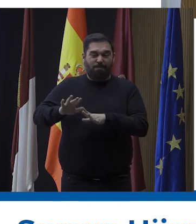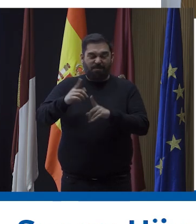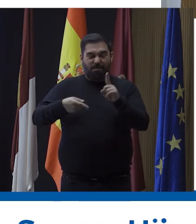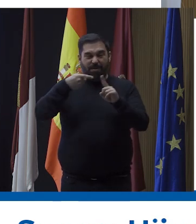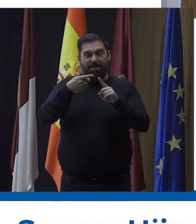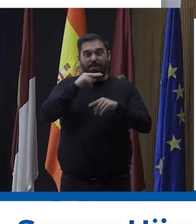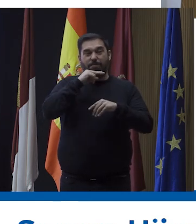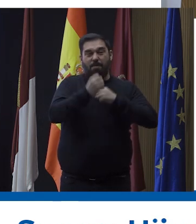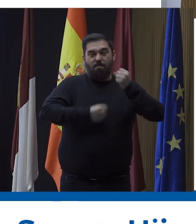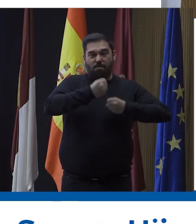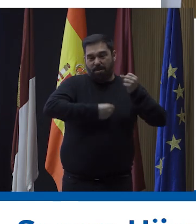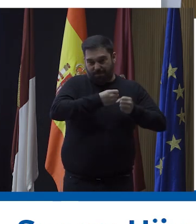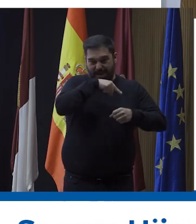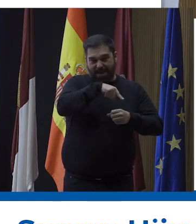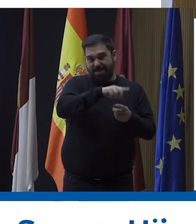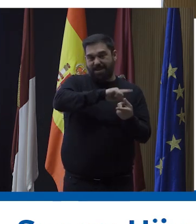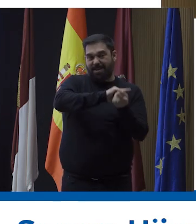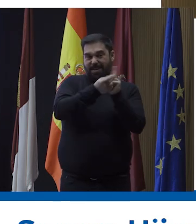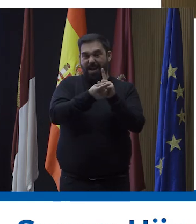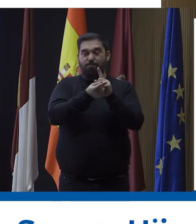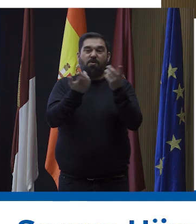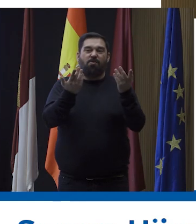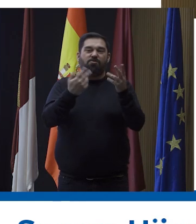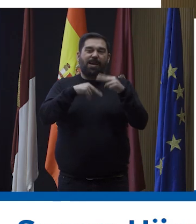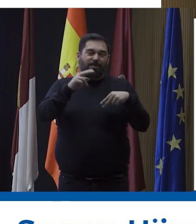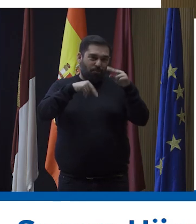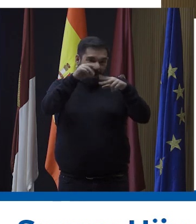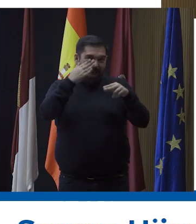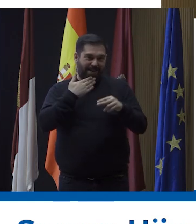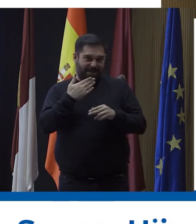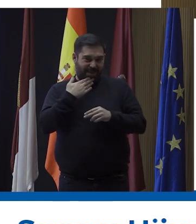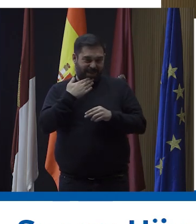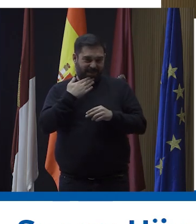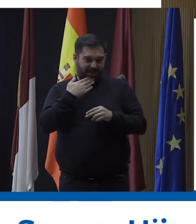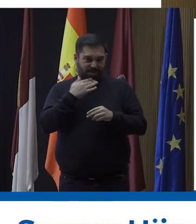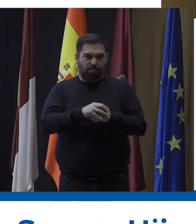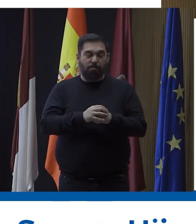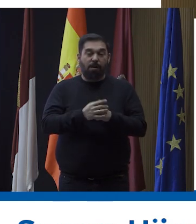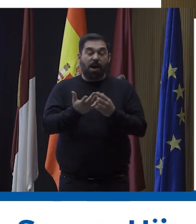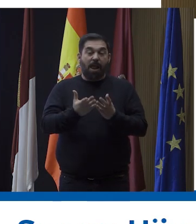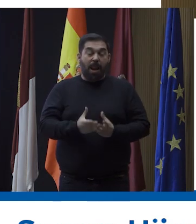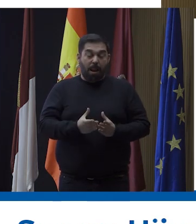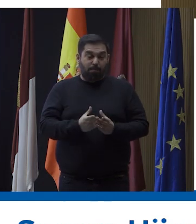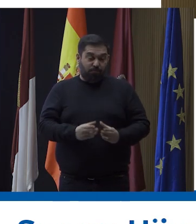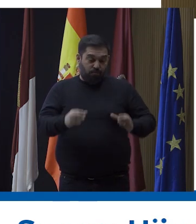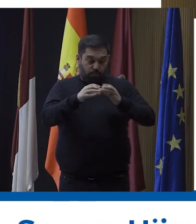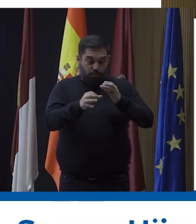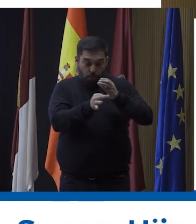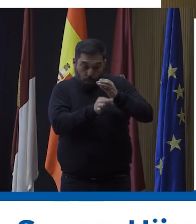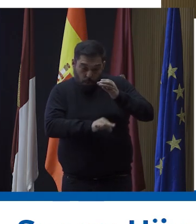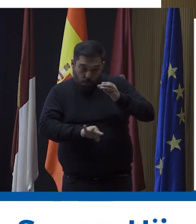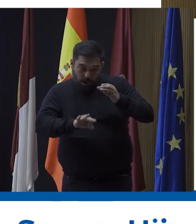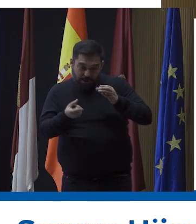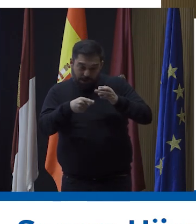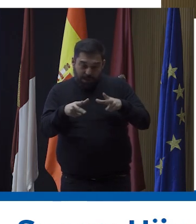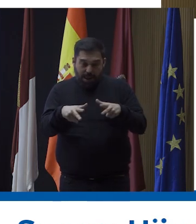producir con los cambios estructurales asociados a la edad, ¿vale? Tanto en la uretra como en la vagina se produce con